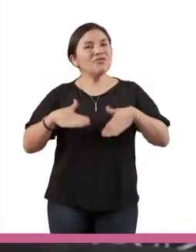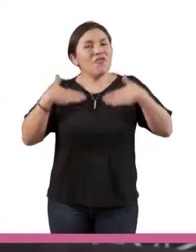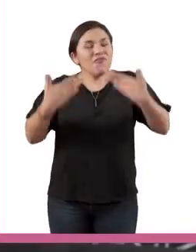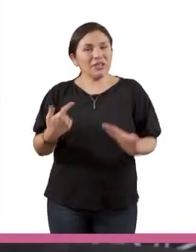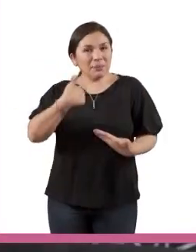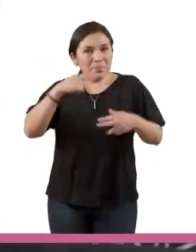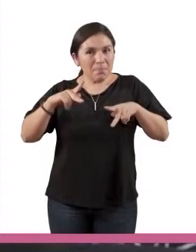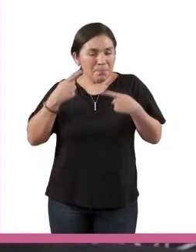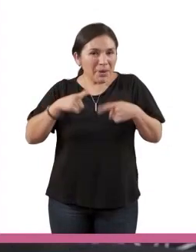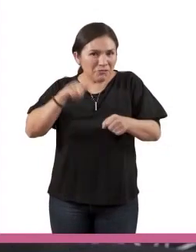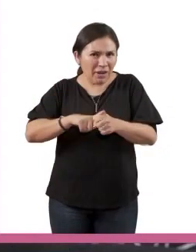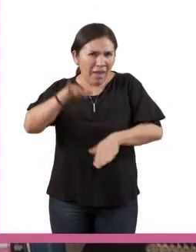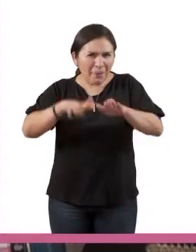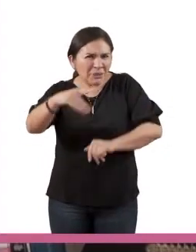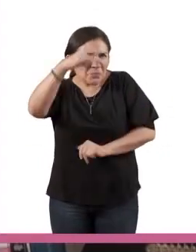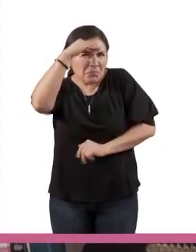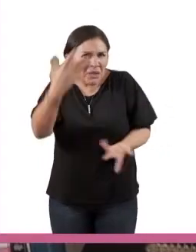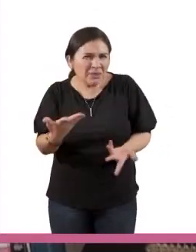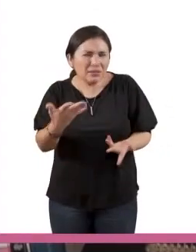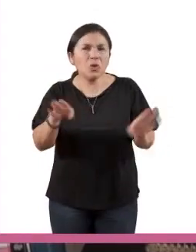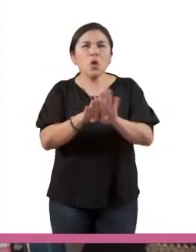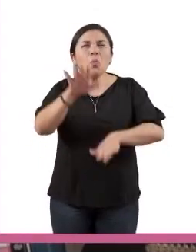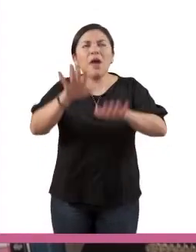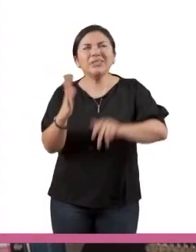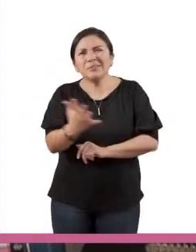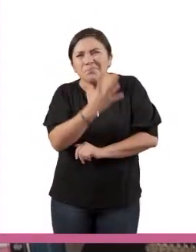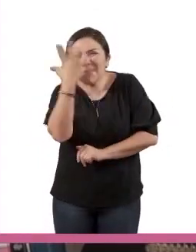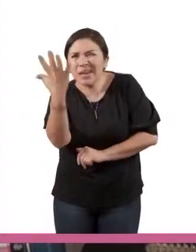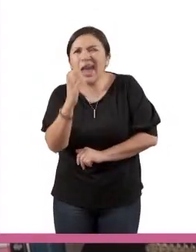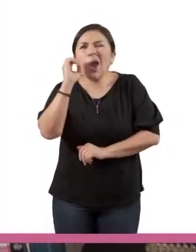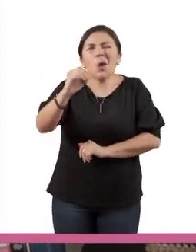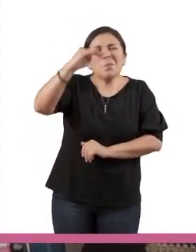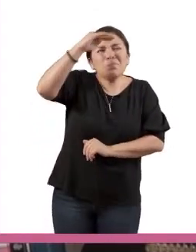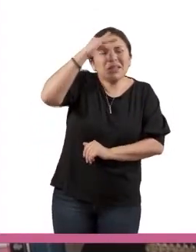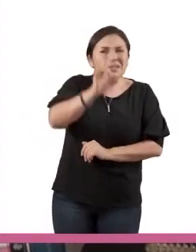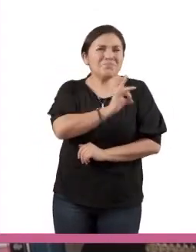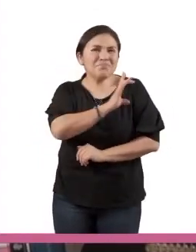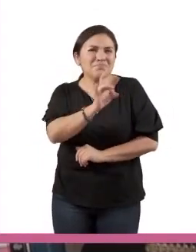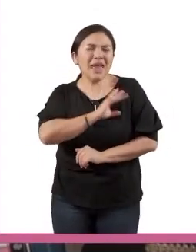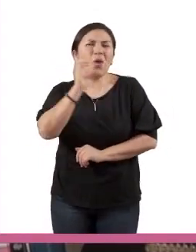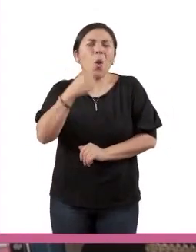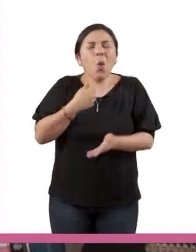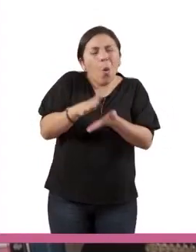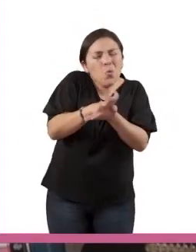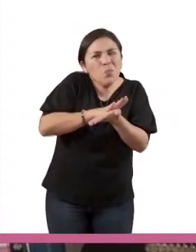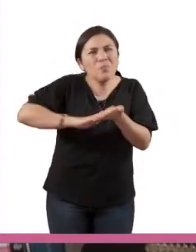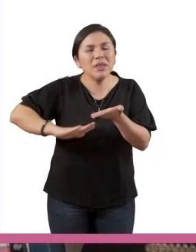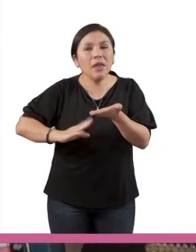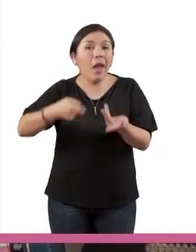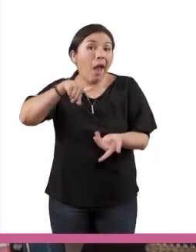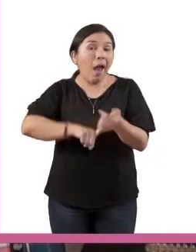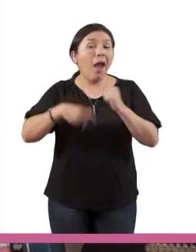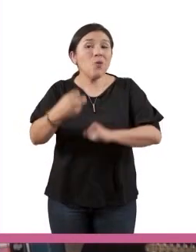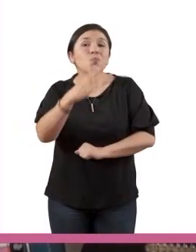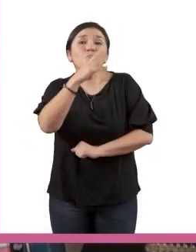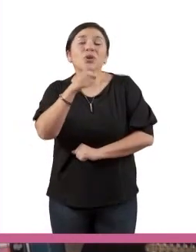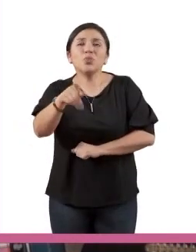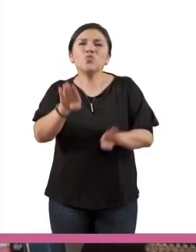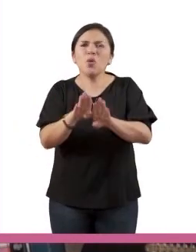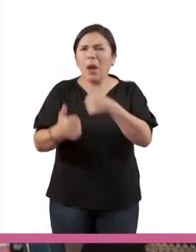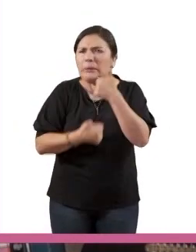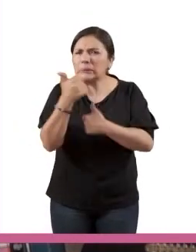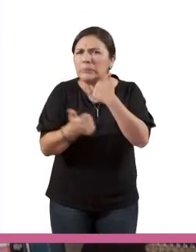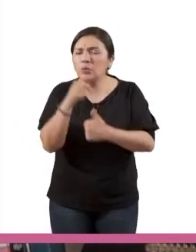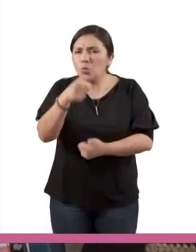mismos? ¿Te lo has preguntado alguna vez? A veces la pena, los prejuicios, el miedo o el exceso de humildad nos impiden reconocer lo grandes que